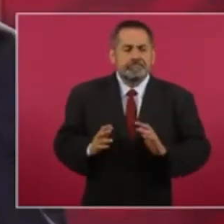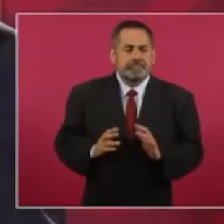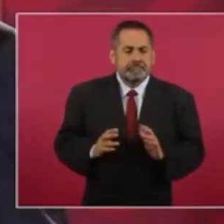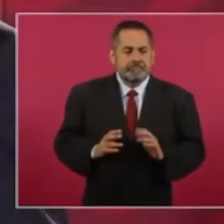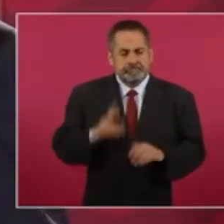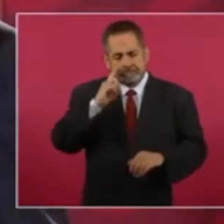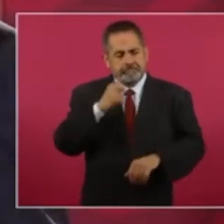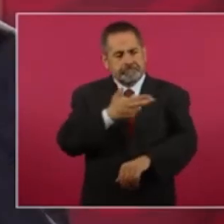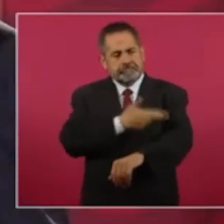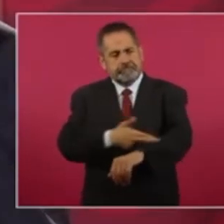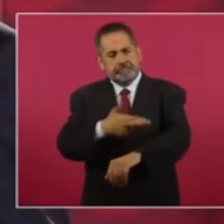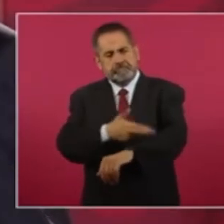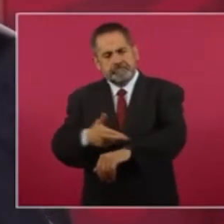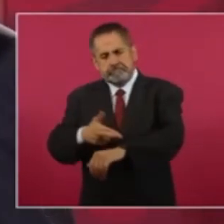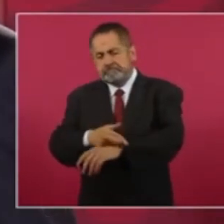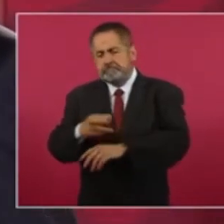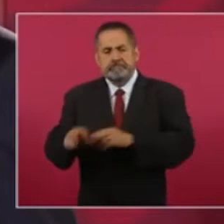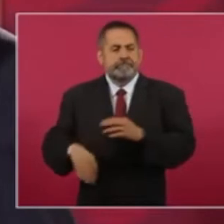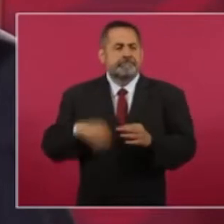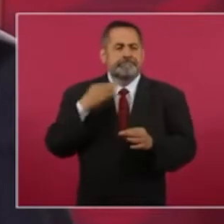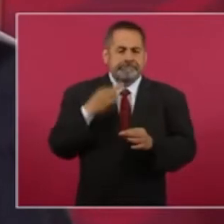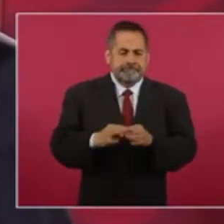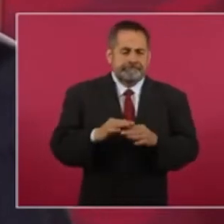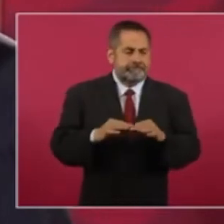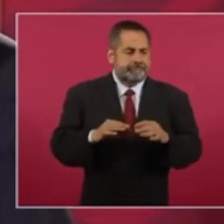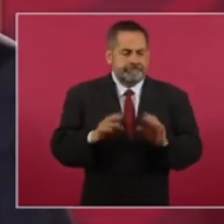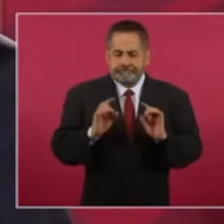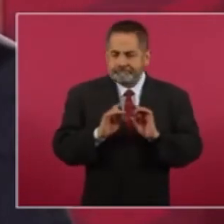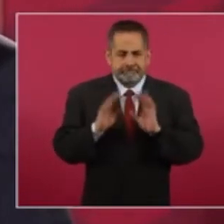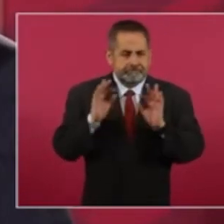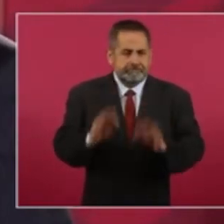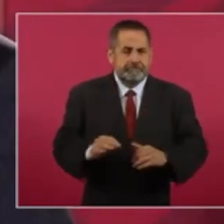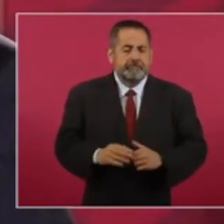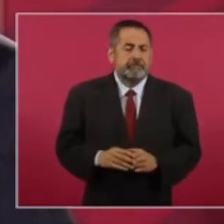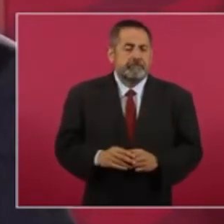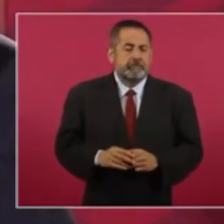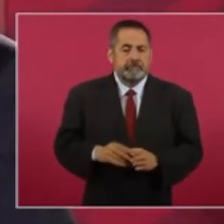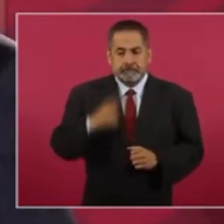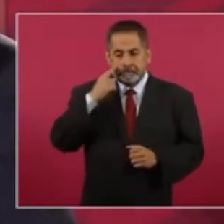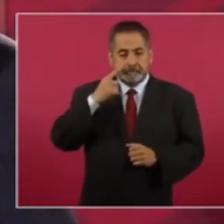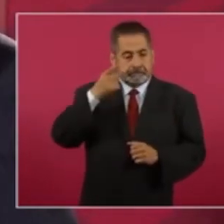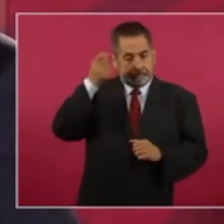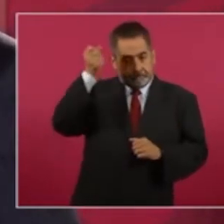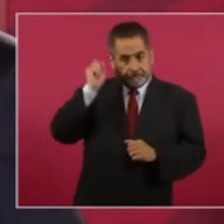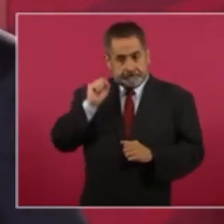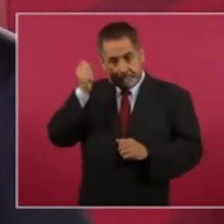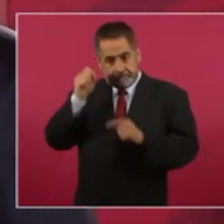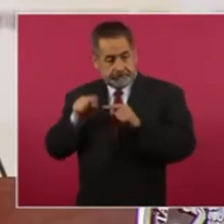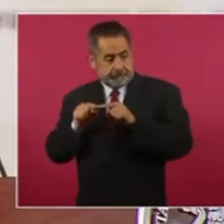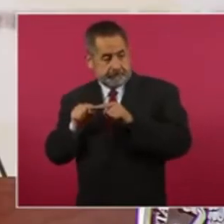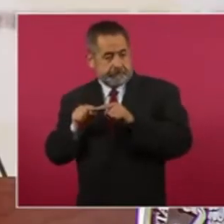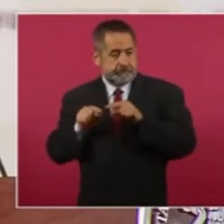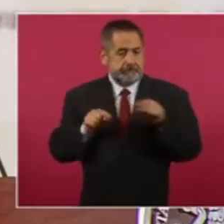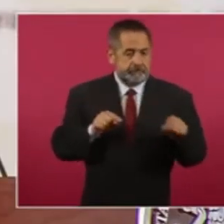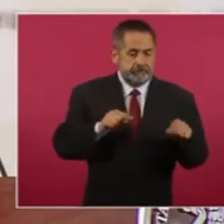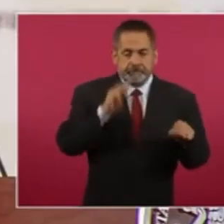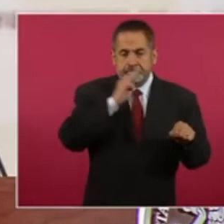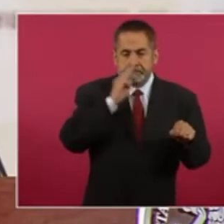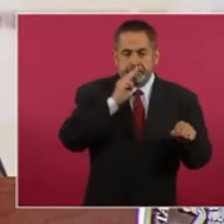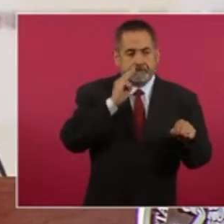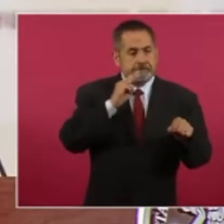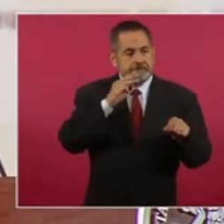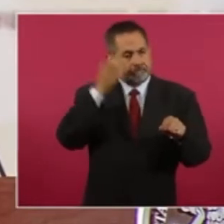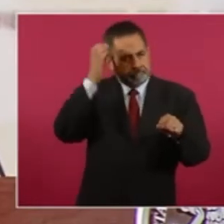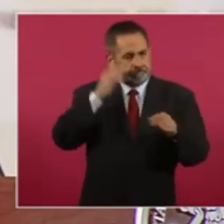normalice la comunicación de Sinaloa, en el caso de Mazatlán a